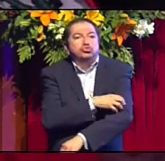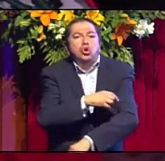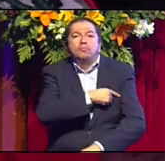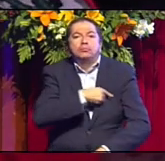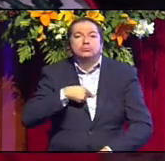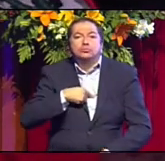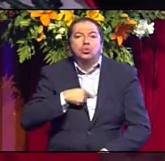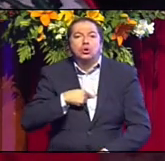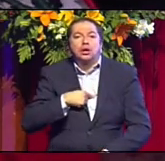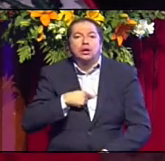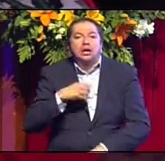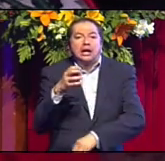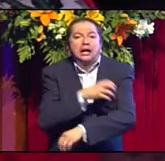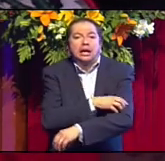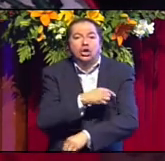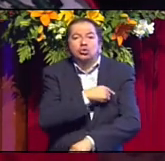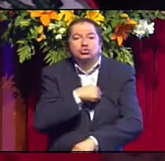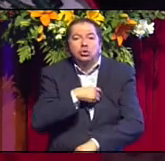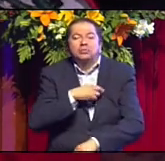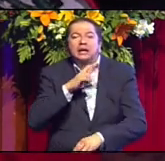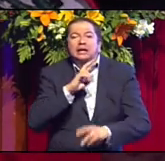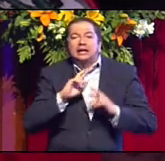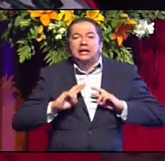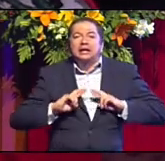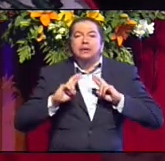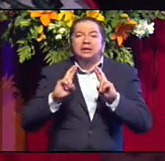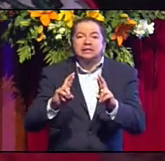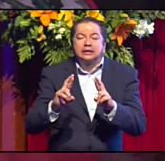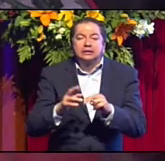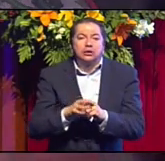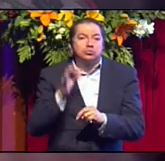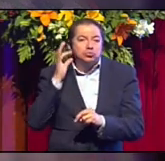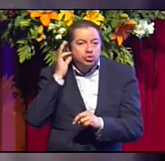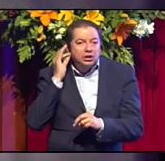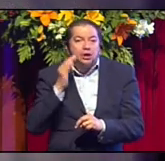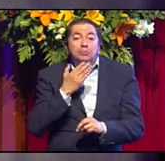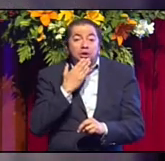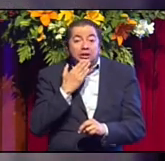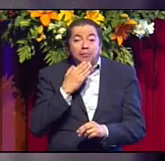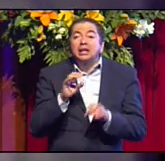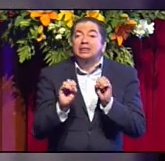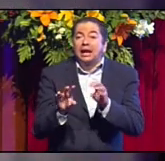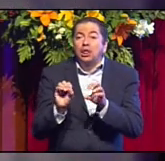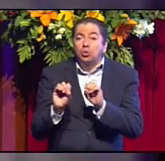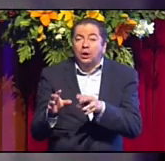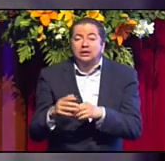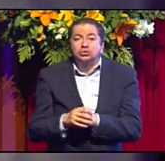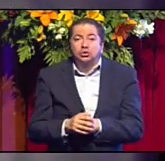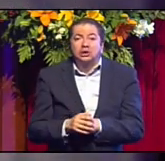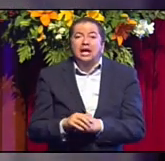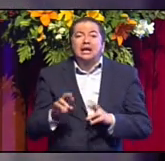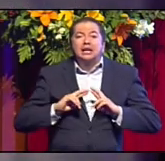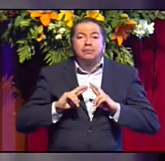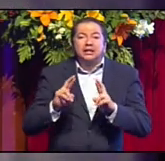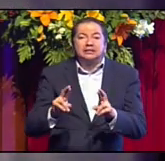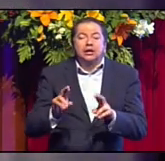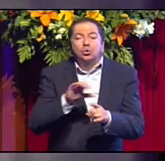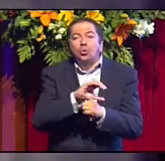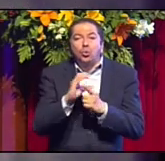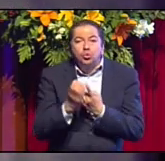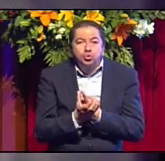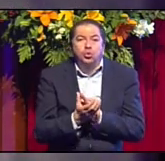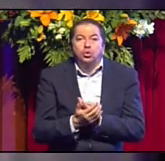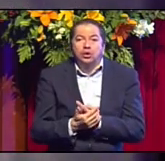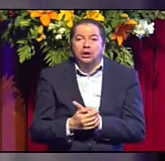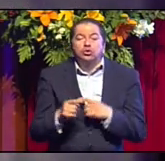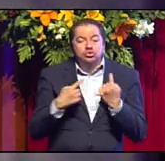mujer, que lleve una representante de las mujeres, pero también de la educación, también de la cultura? Creemos